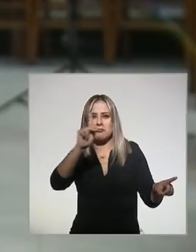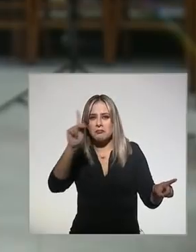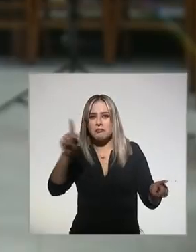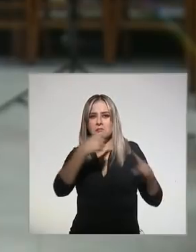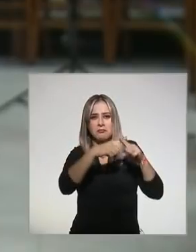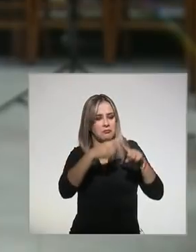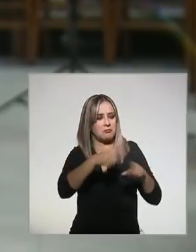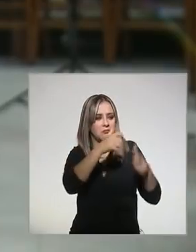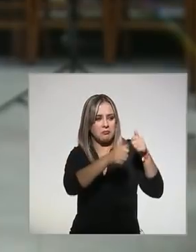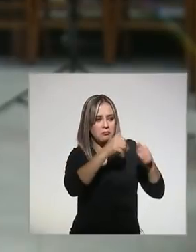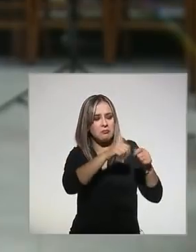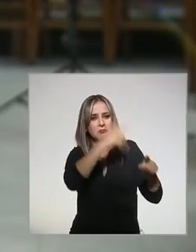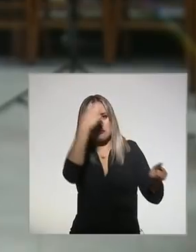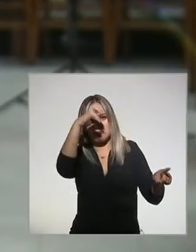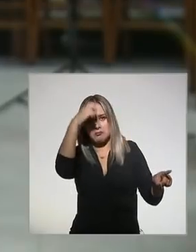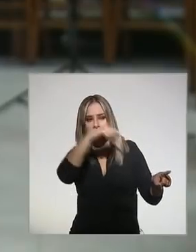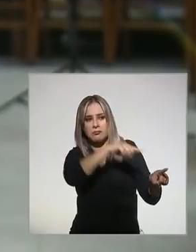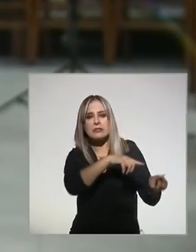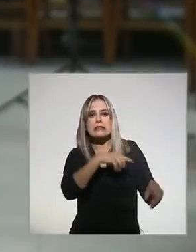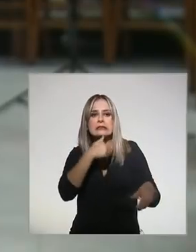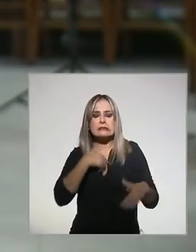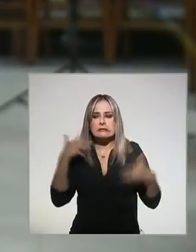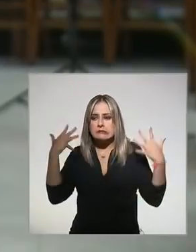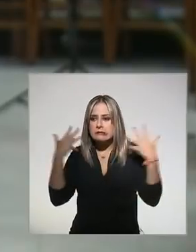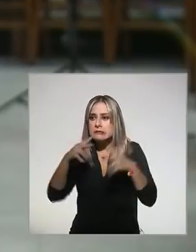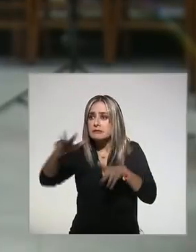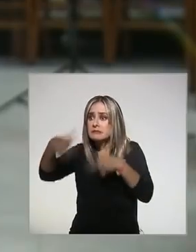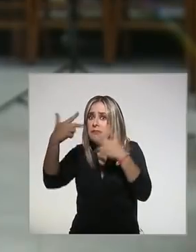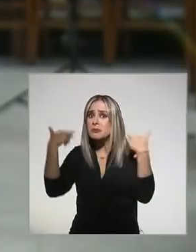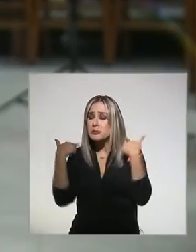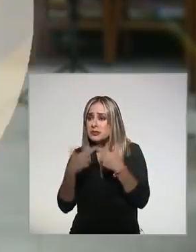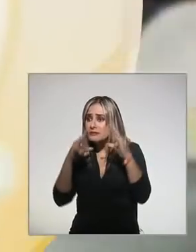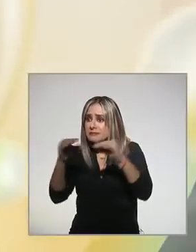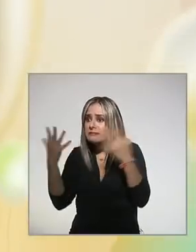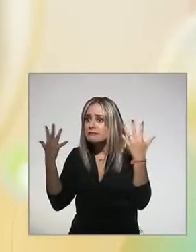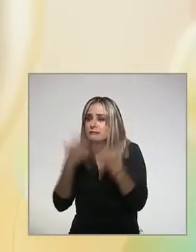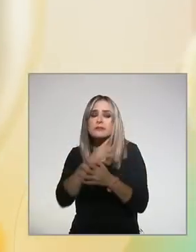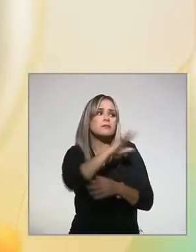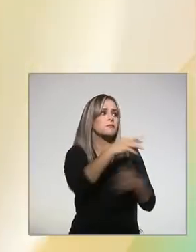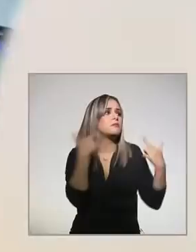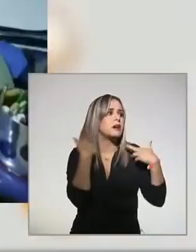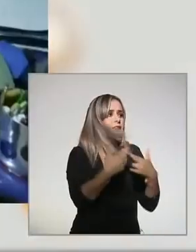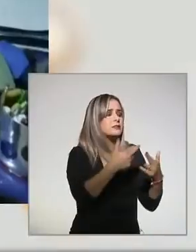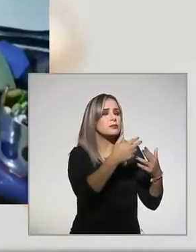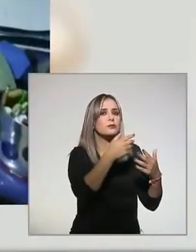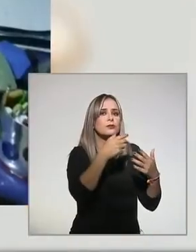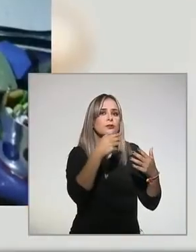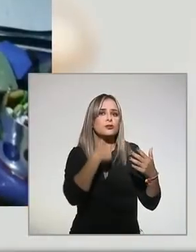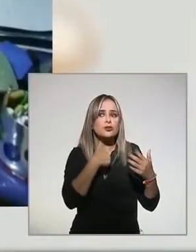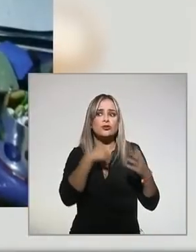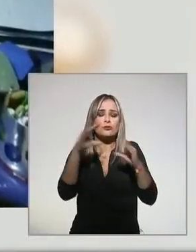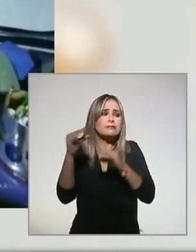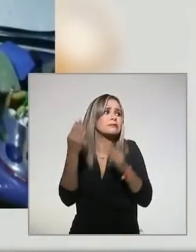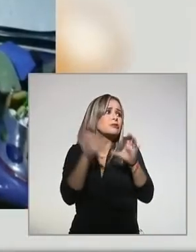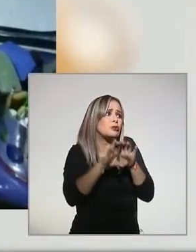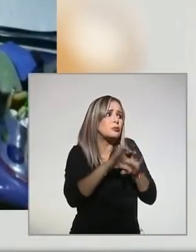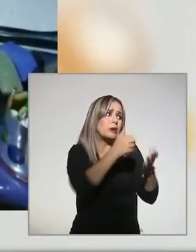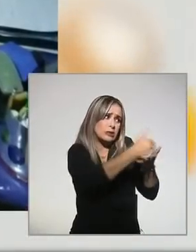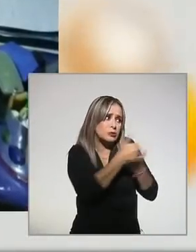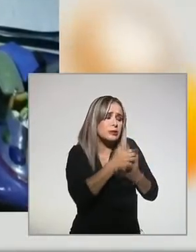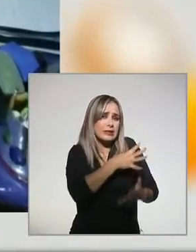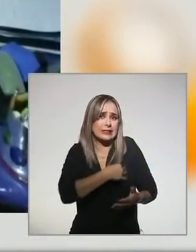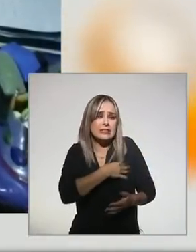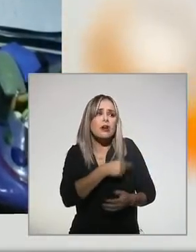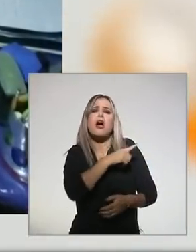¿sí? En la cual pues platiqué con él y pues gustosamente nos apoyamos mutuamente entre nosotros dos, tanto él